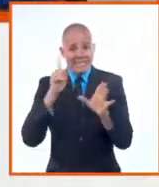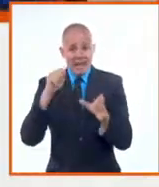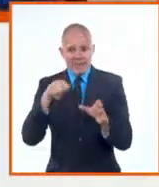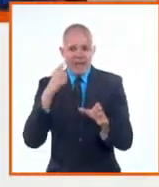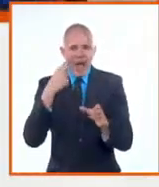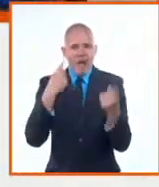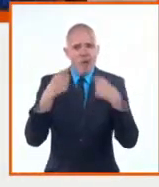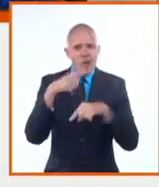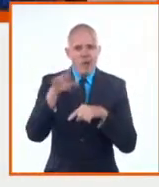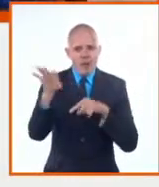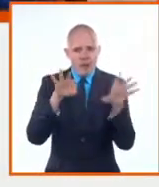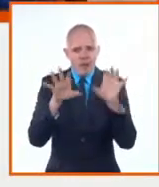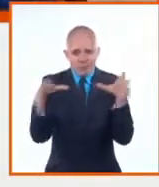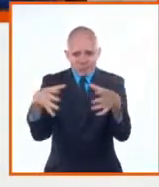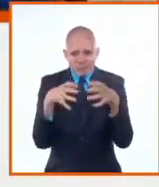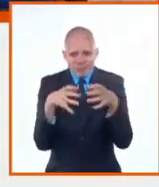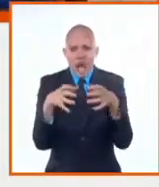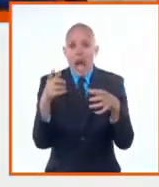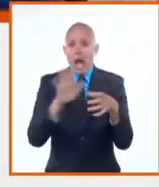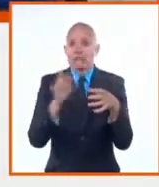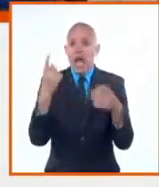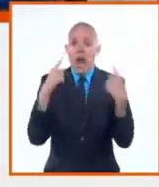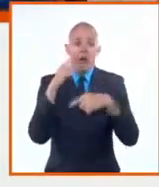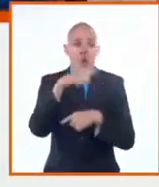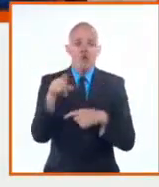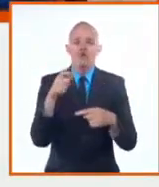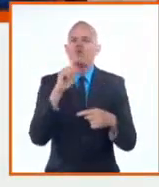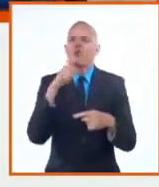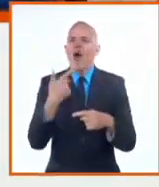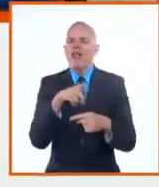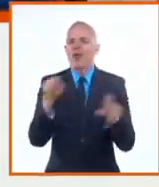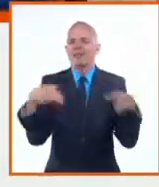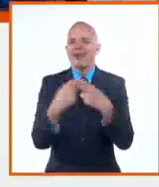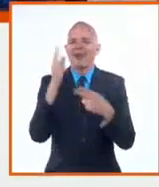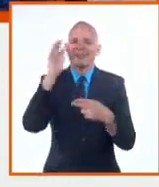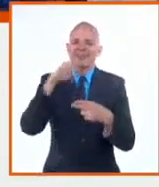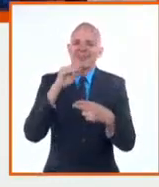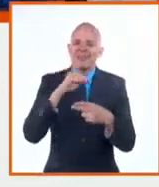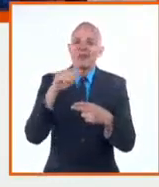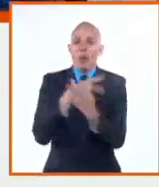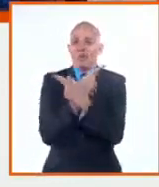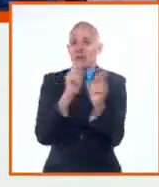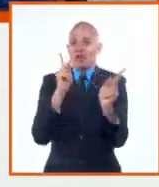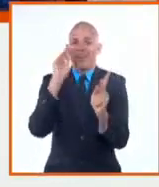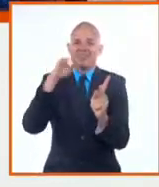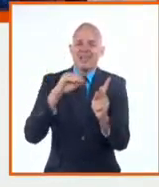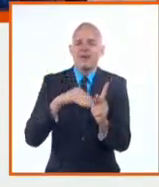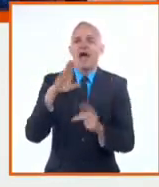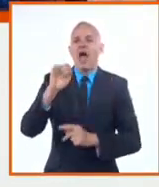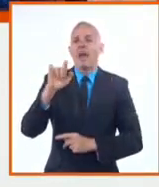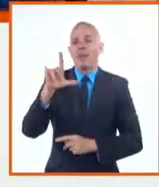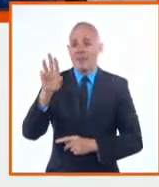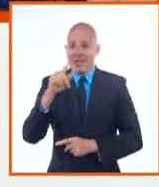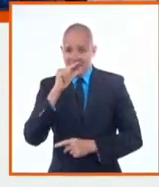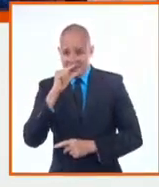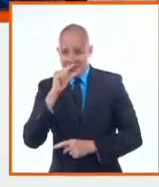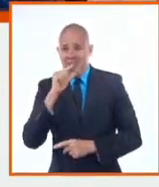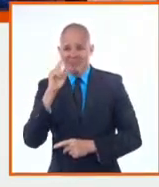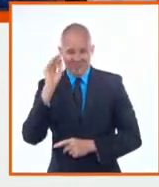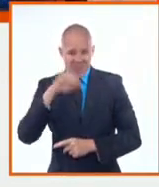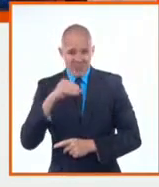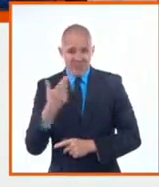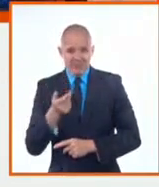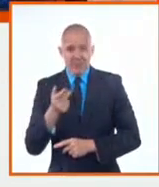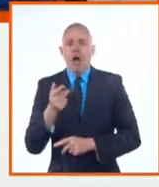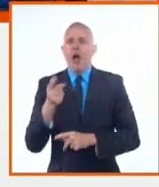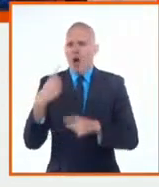de atletas que estaban en circuito MLB y otros que son agente libre que juegan fundamentalmente un béisbol en